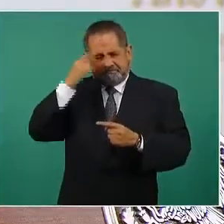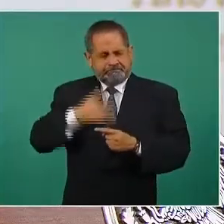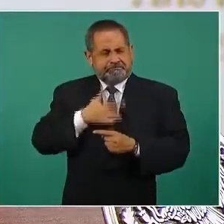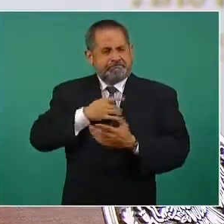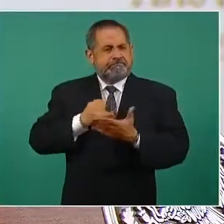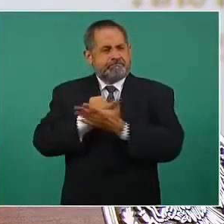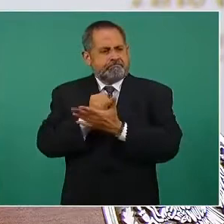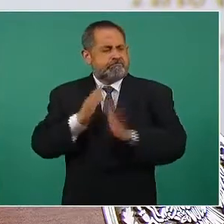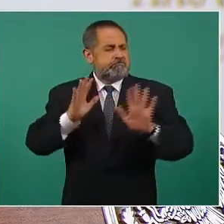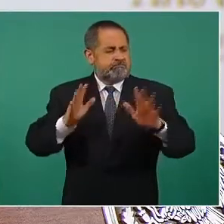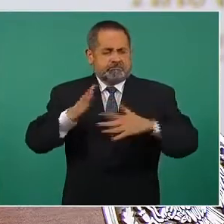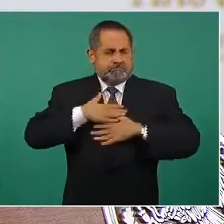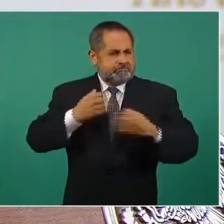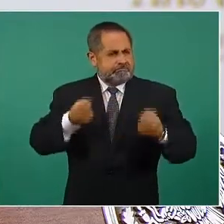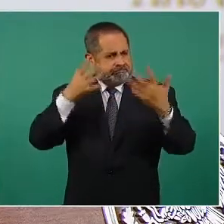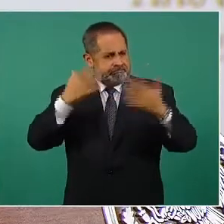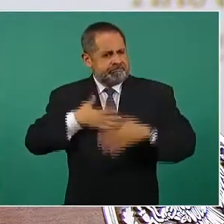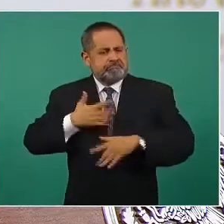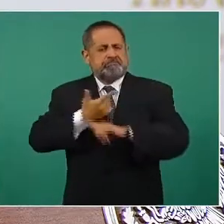como hombres libres,